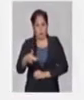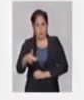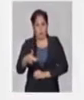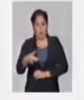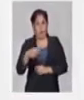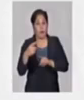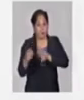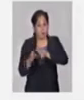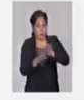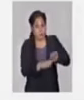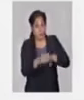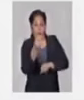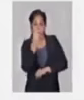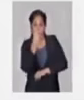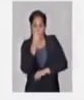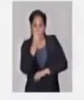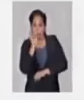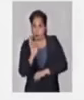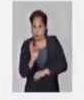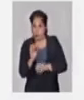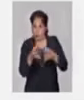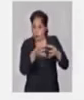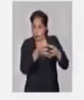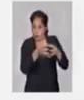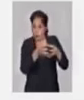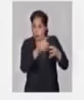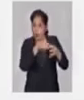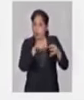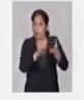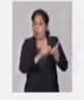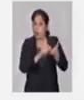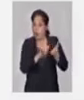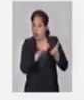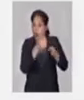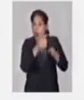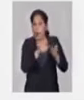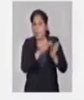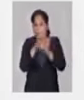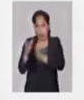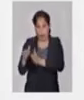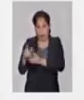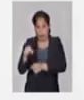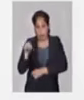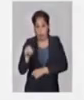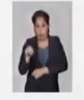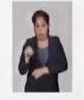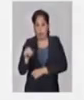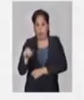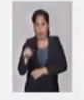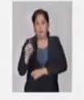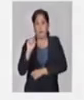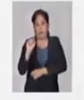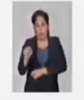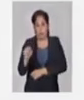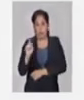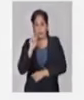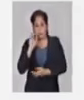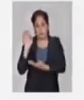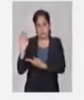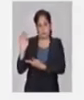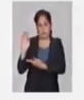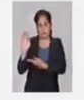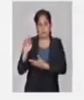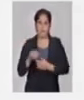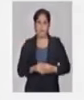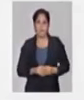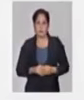alimentos, además de la canasta familiar normada, lo pusimos en diapositiva, hay una estructura